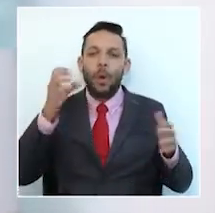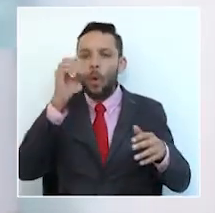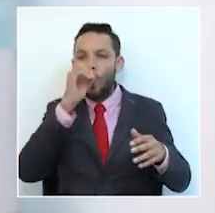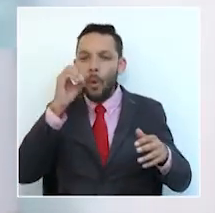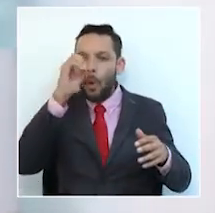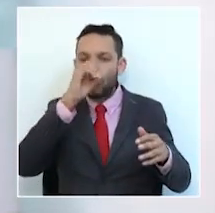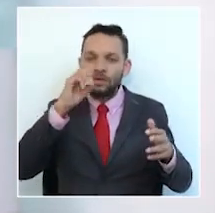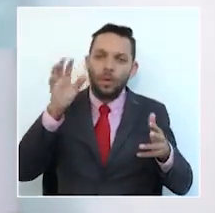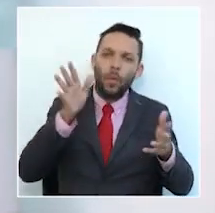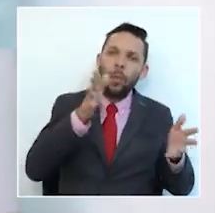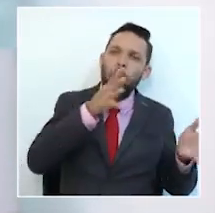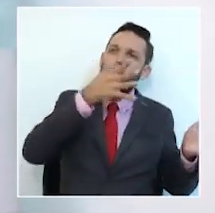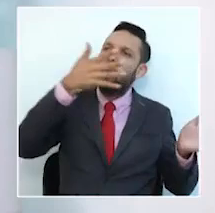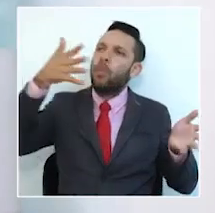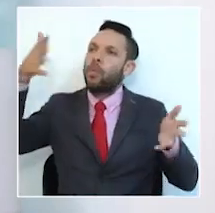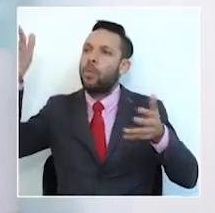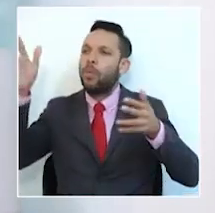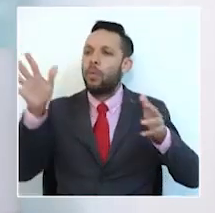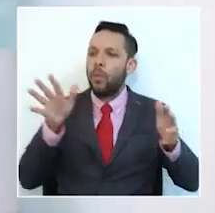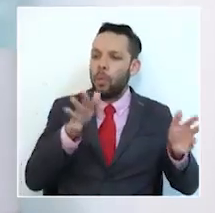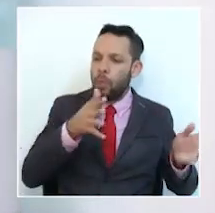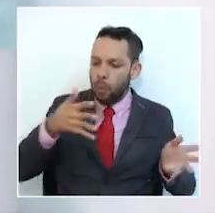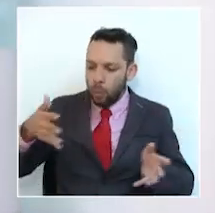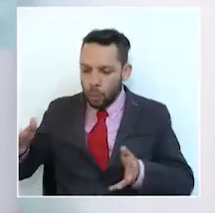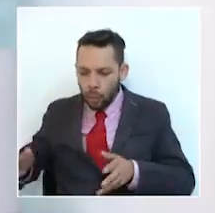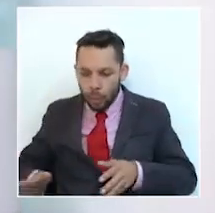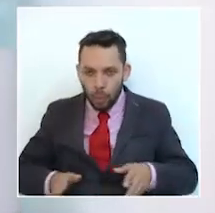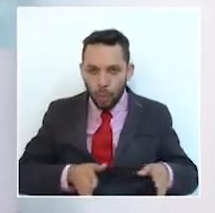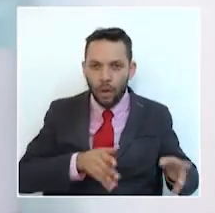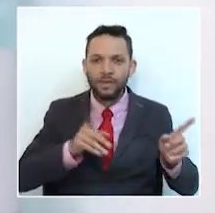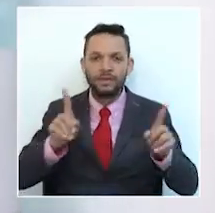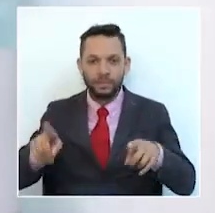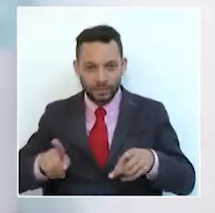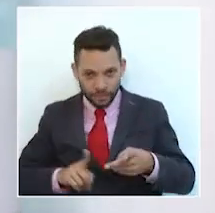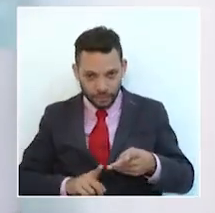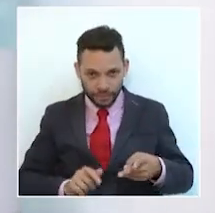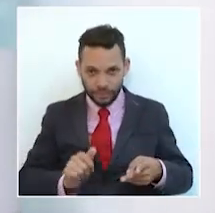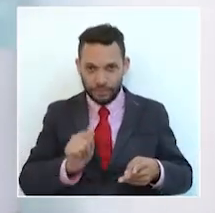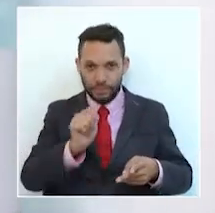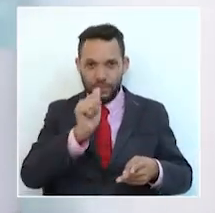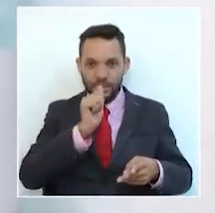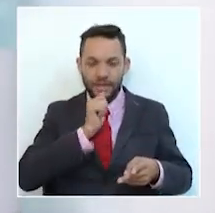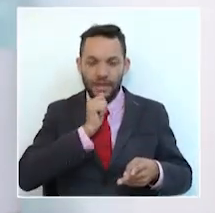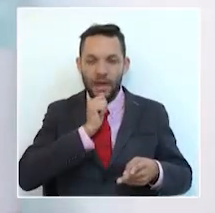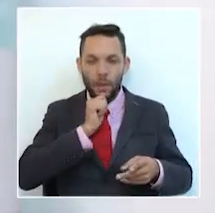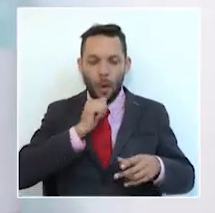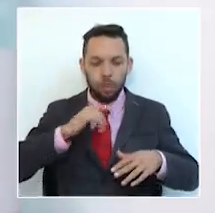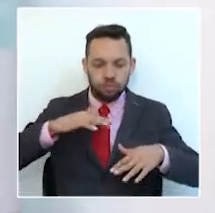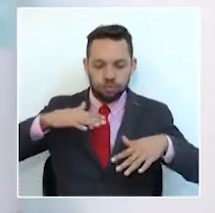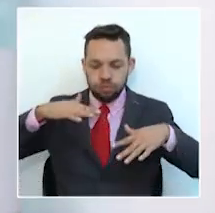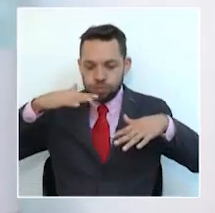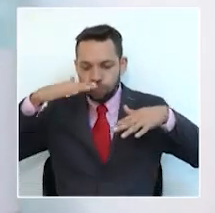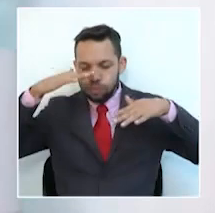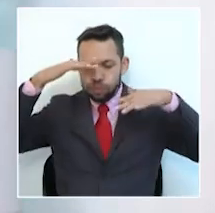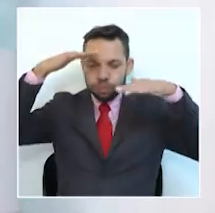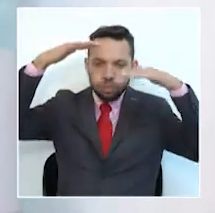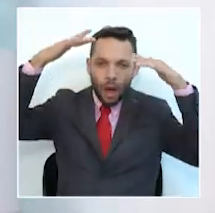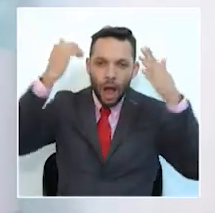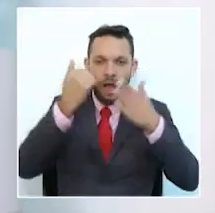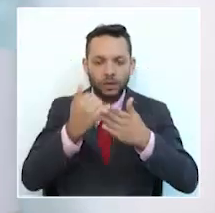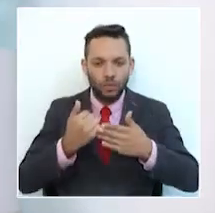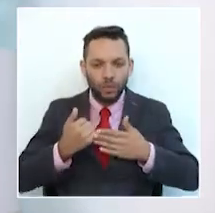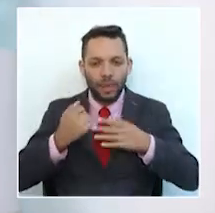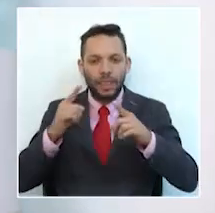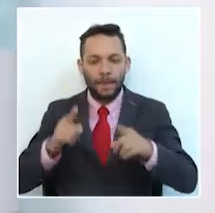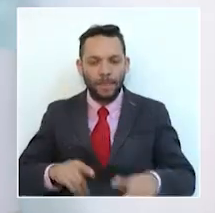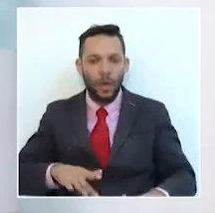veces nos sumergimos en otro fluido diferente que es el agua podemos estar en contacto con la tierra